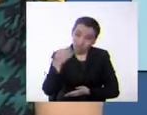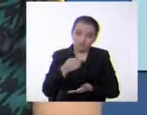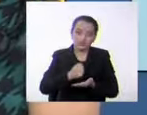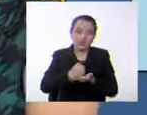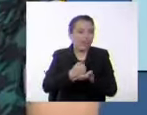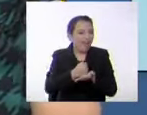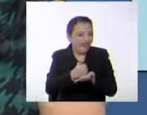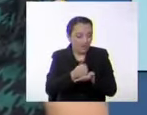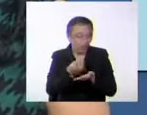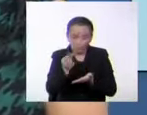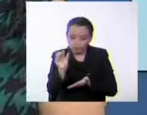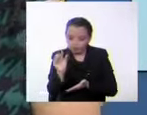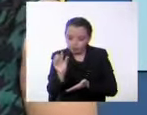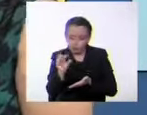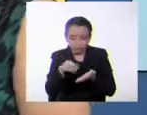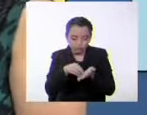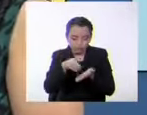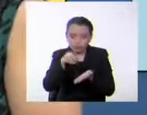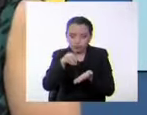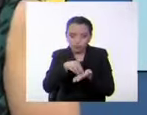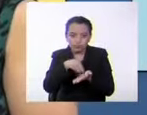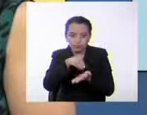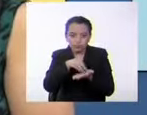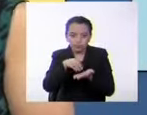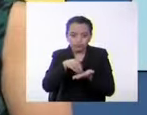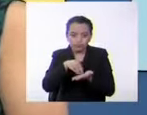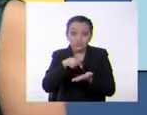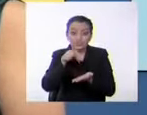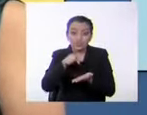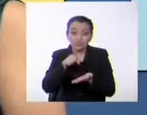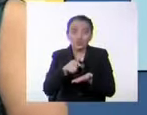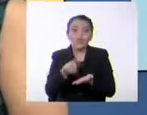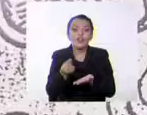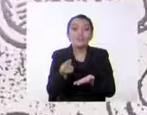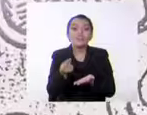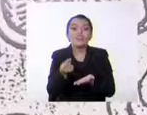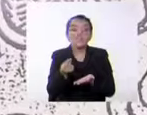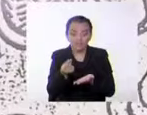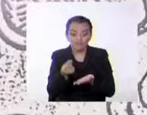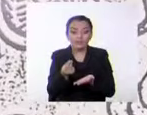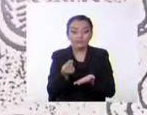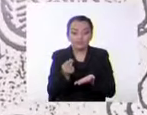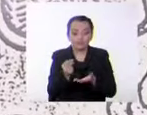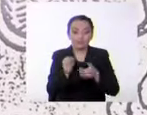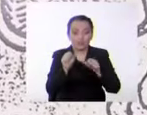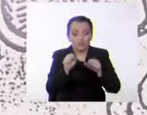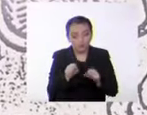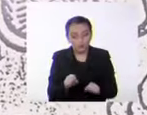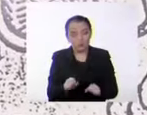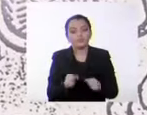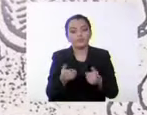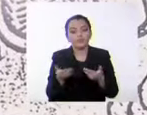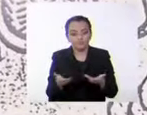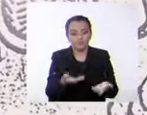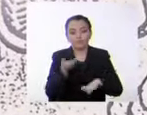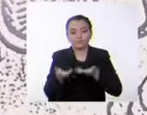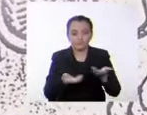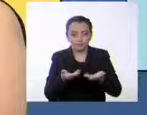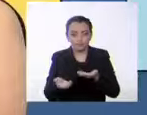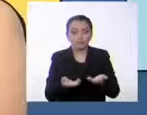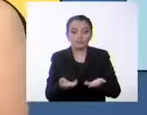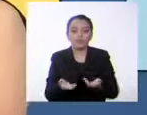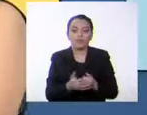los españoles. Entonces acá está, y eso los hizo que mantuvieran sus privilegios, nuestros indígenas. Y